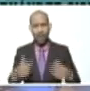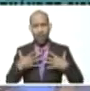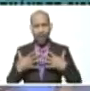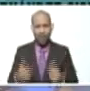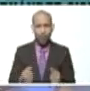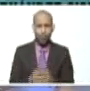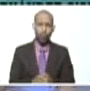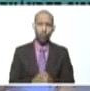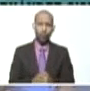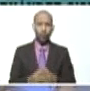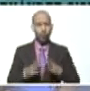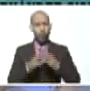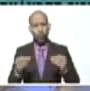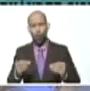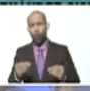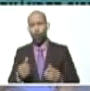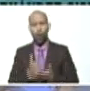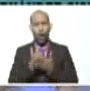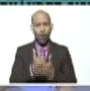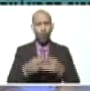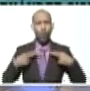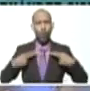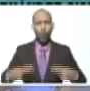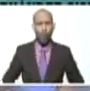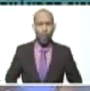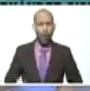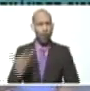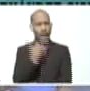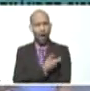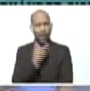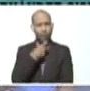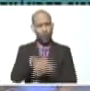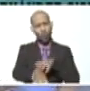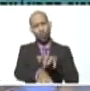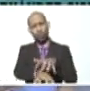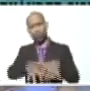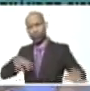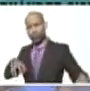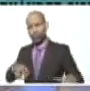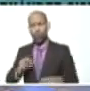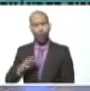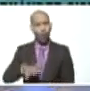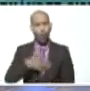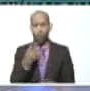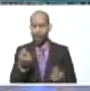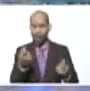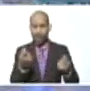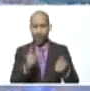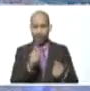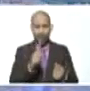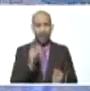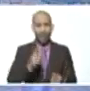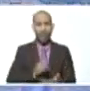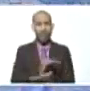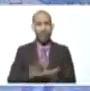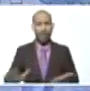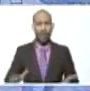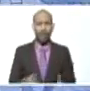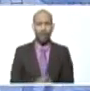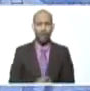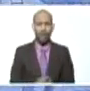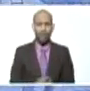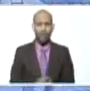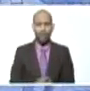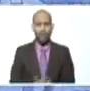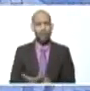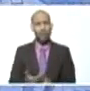las urgencias y el deber humanitario, como los de la vacunación masiva, no pueden ser coto cerrado a ningún sector. La calidad